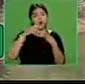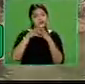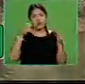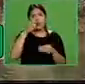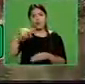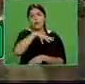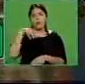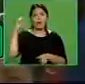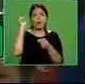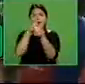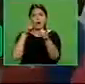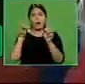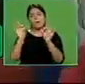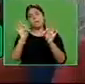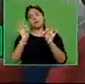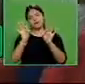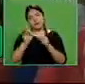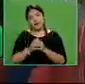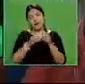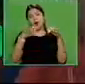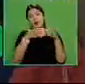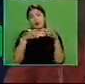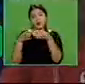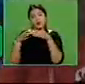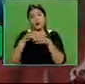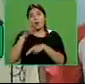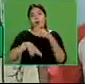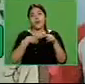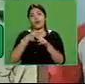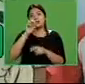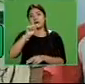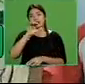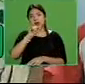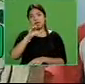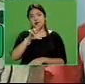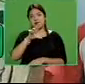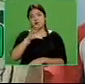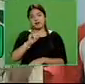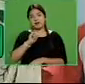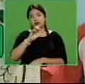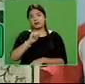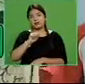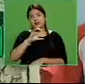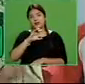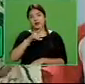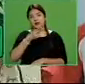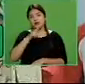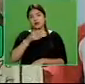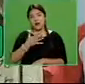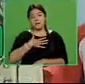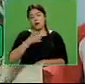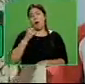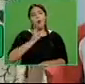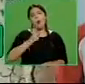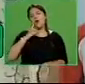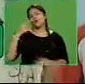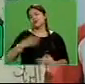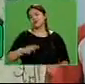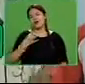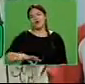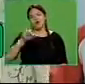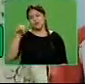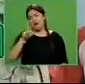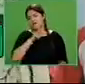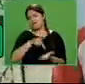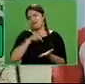todo el pueblo de Amazonas, especialmente al pueblo de Puerto Ayacucho que nos acompaña aquí. Bueno, ya para mí es costumbre estar en